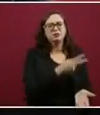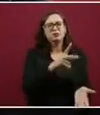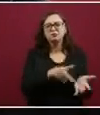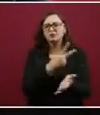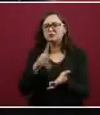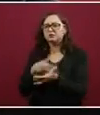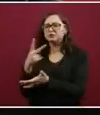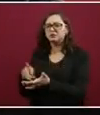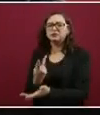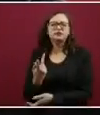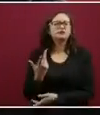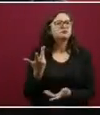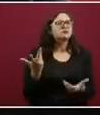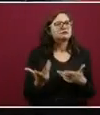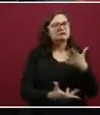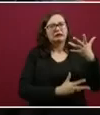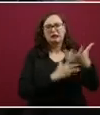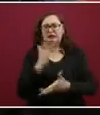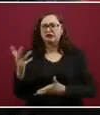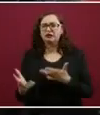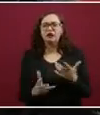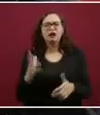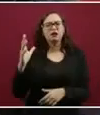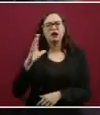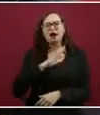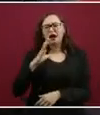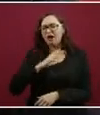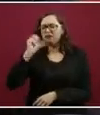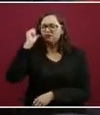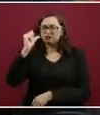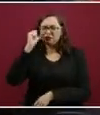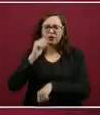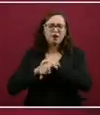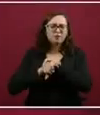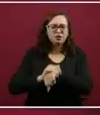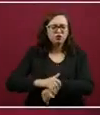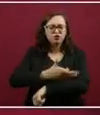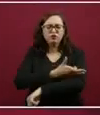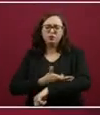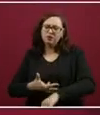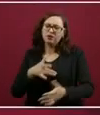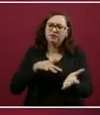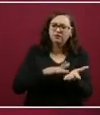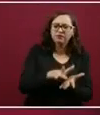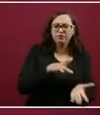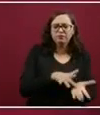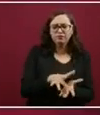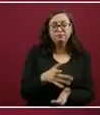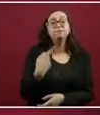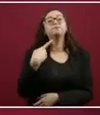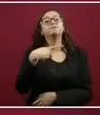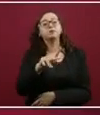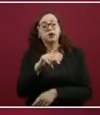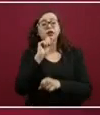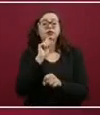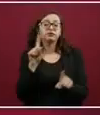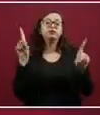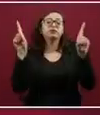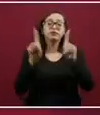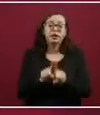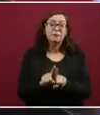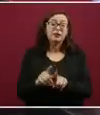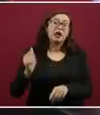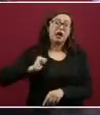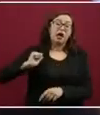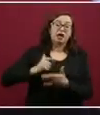la solidaridad de familiares, de amigos, pero también antes había alguien